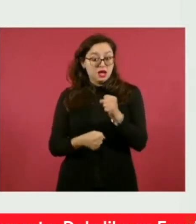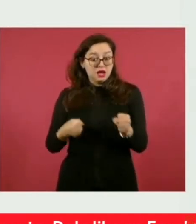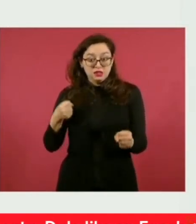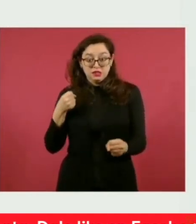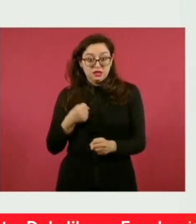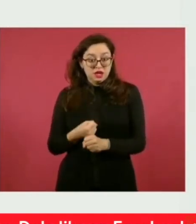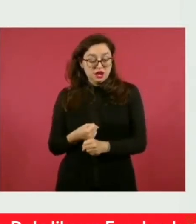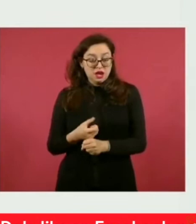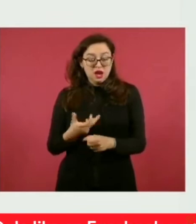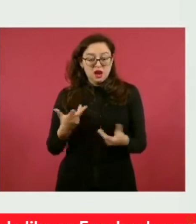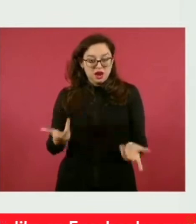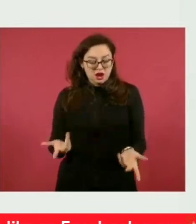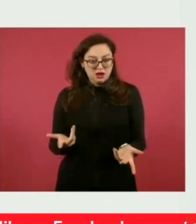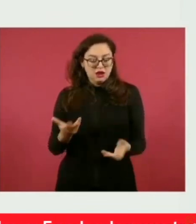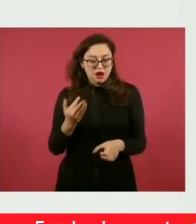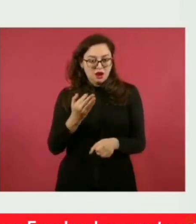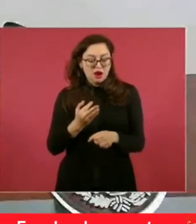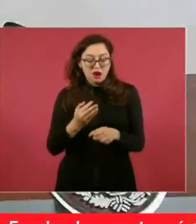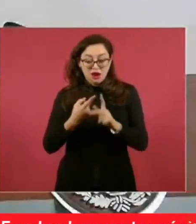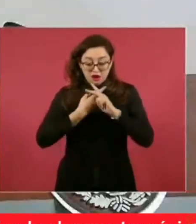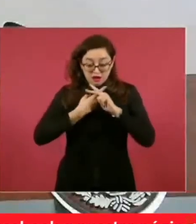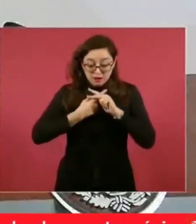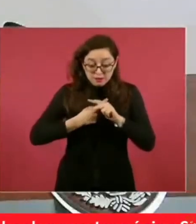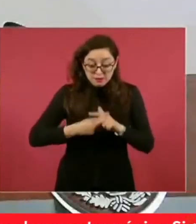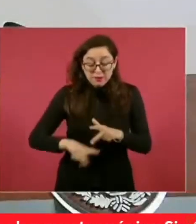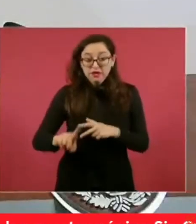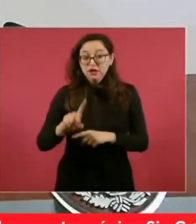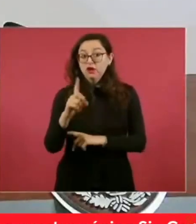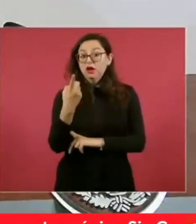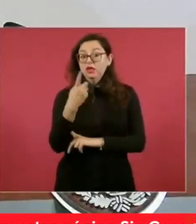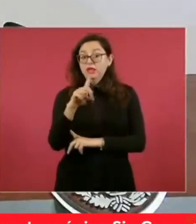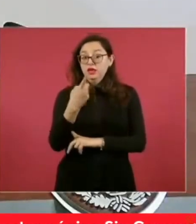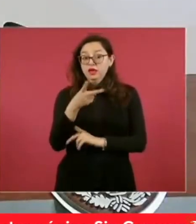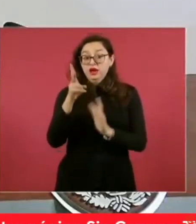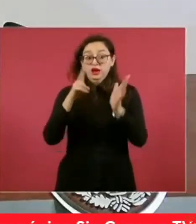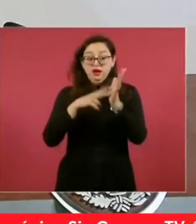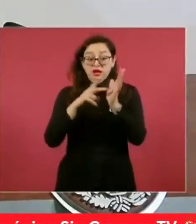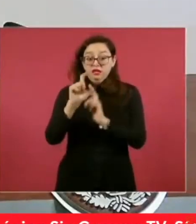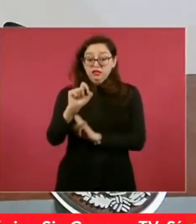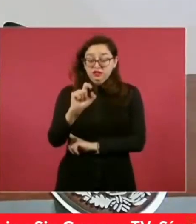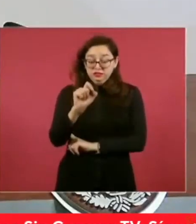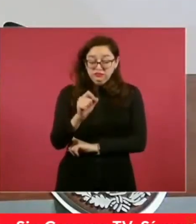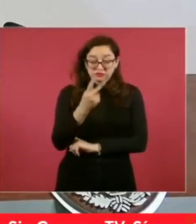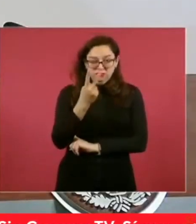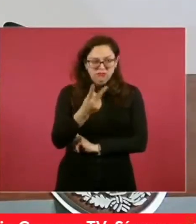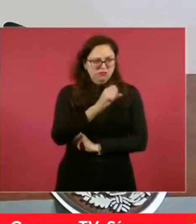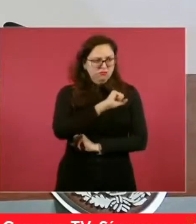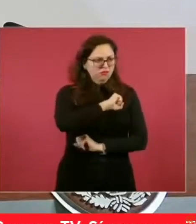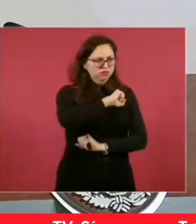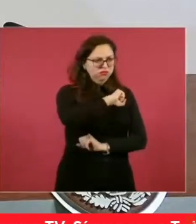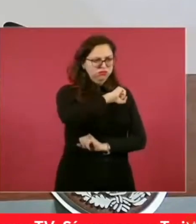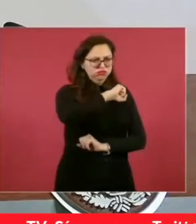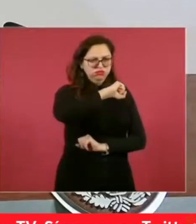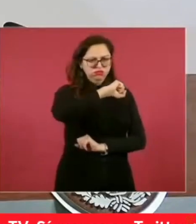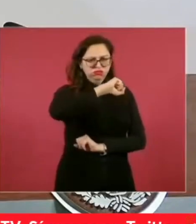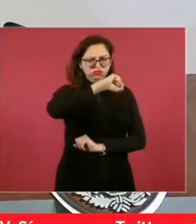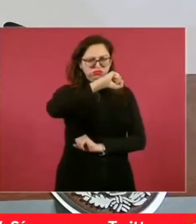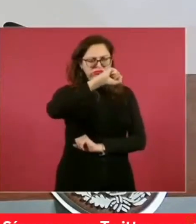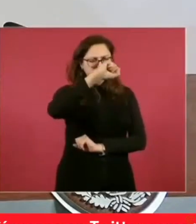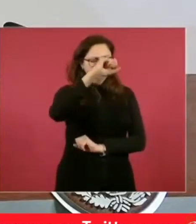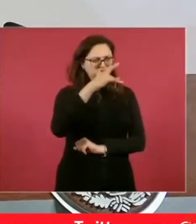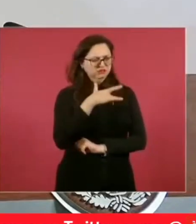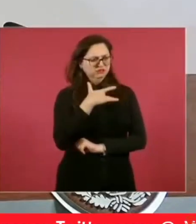de 2022, que fue una ocasión en que casi se tocan los precios tanto a nivel internacional como a nivel